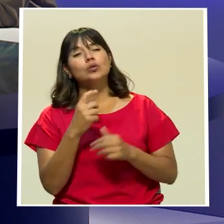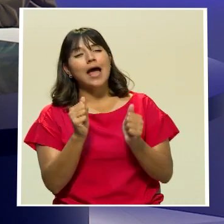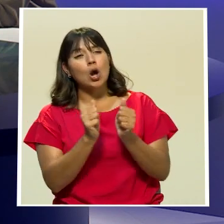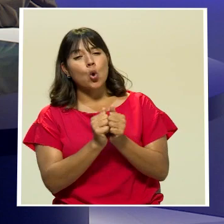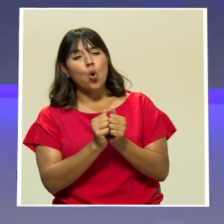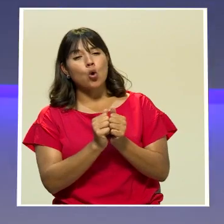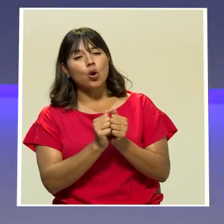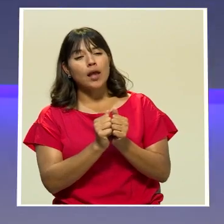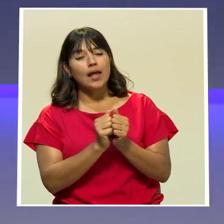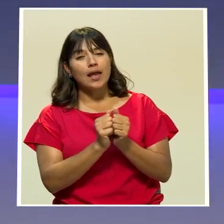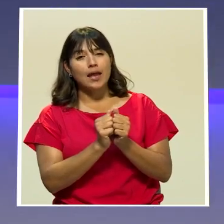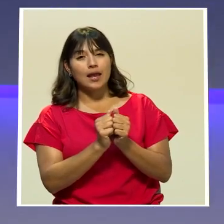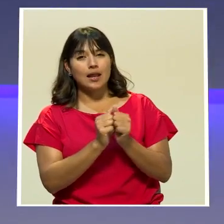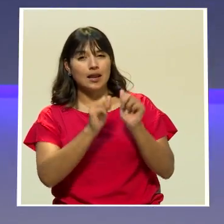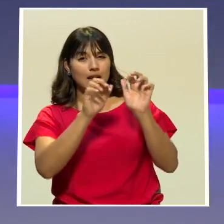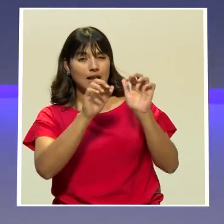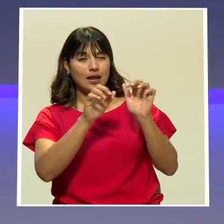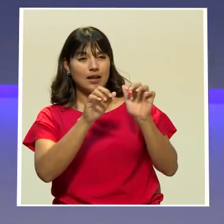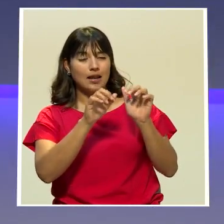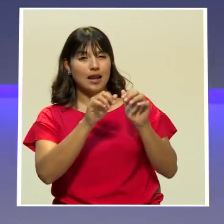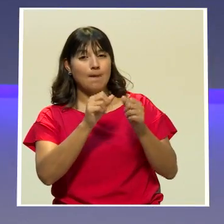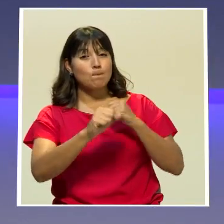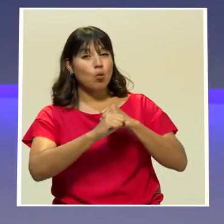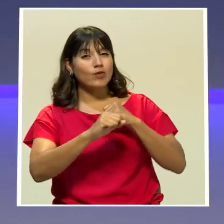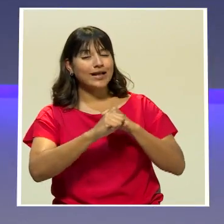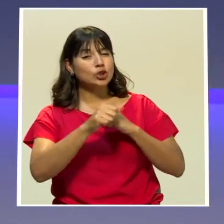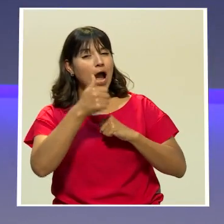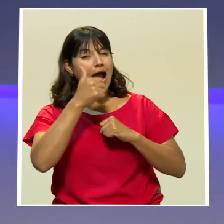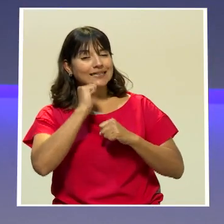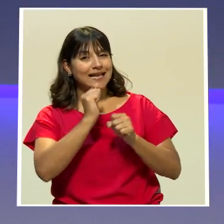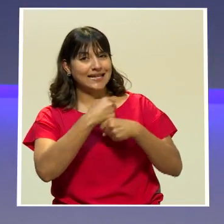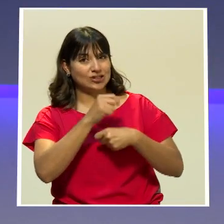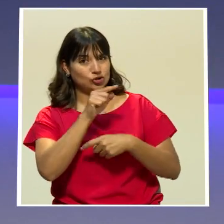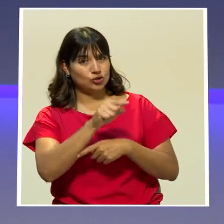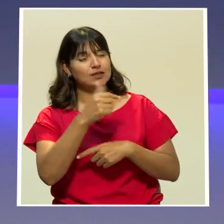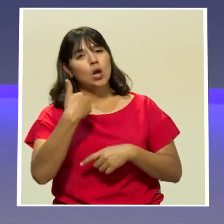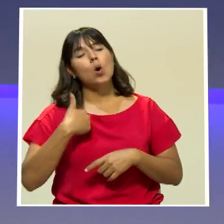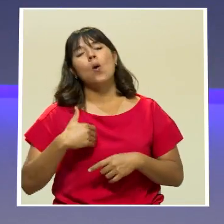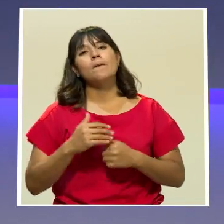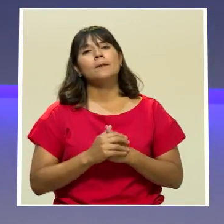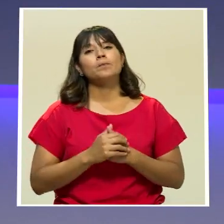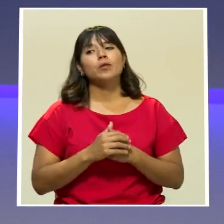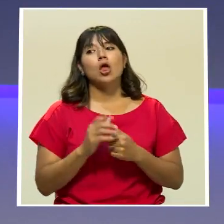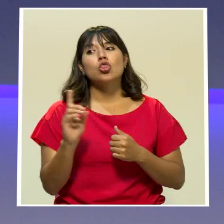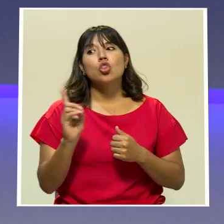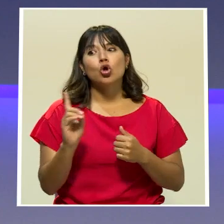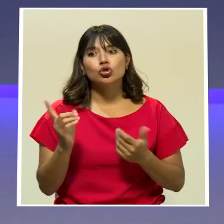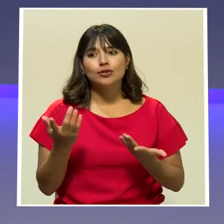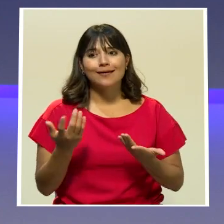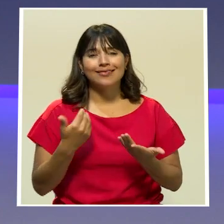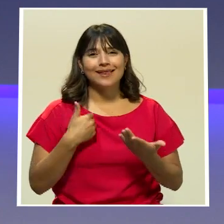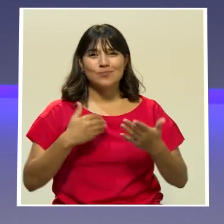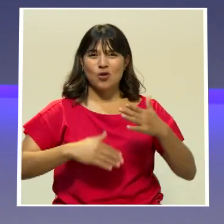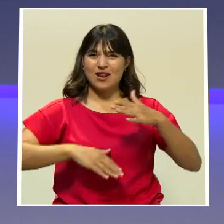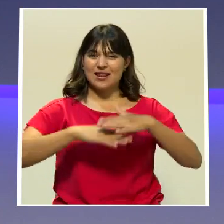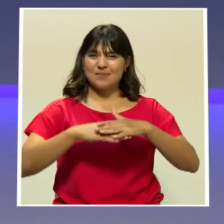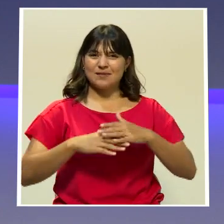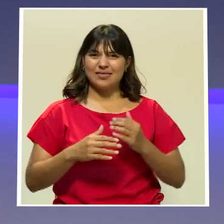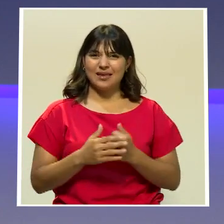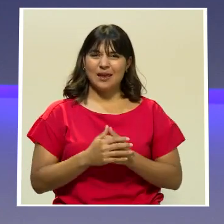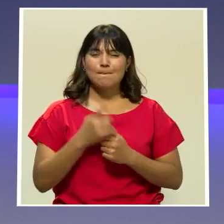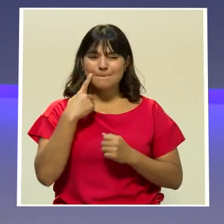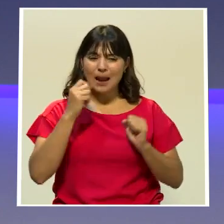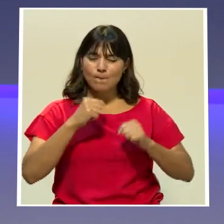Carlos Hidalgo era cuál es el límite, si hay un límite para ese disenso, porque